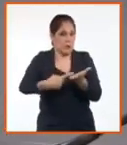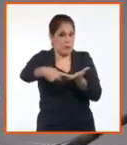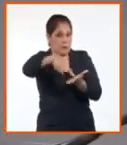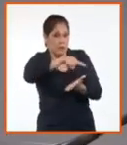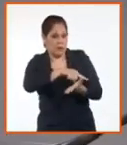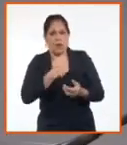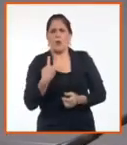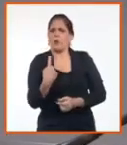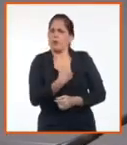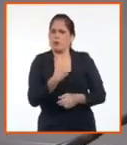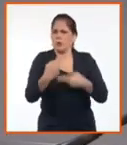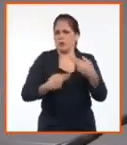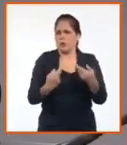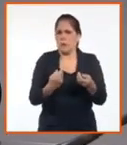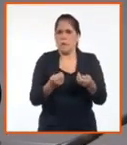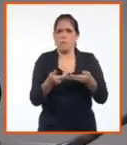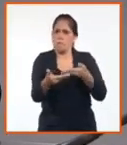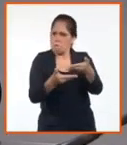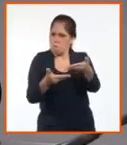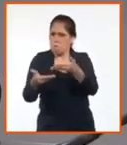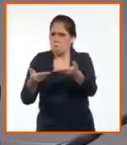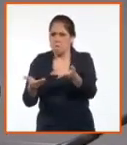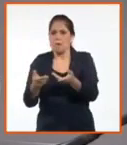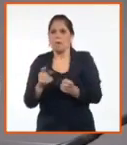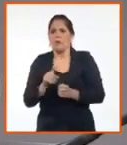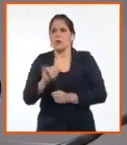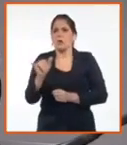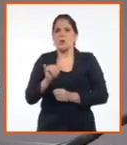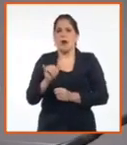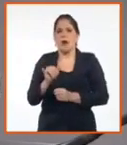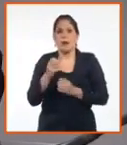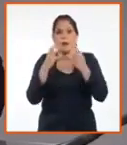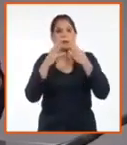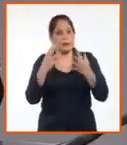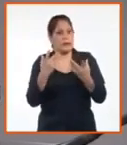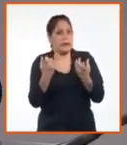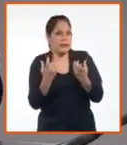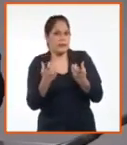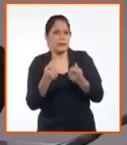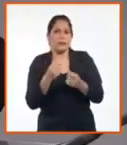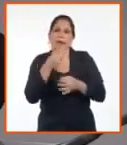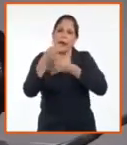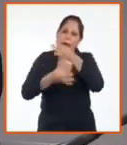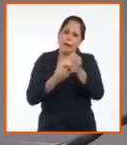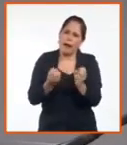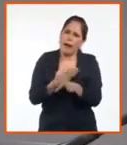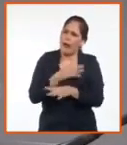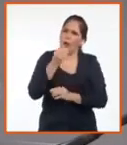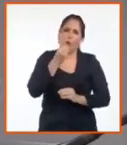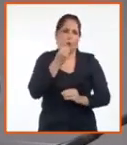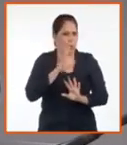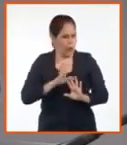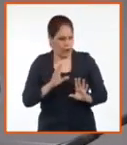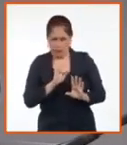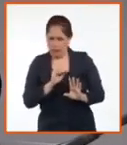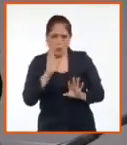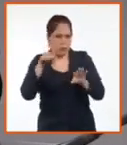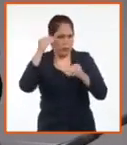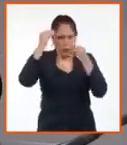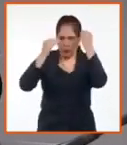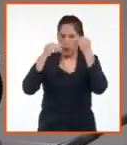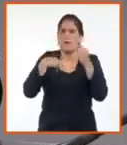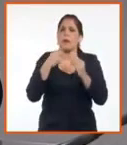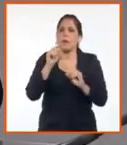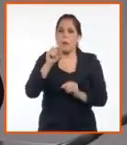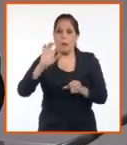una operación que se realizó de una cuestión importante que no puedo decir los detalles porque nosotros buscar las alternativas pero y que el